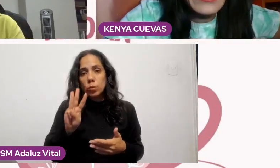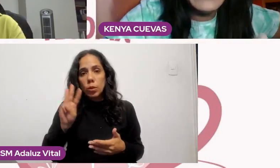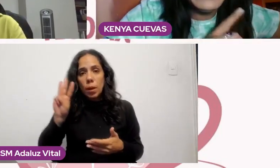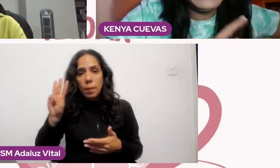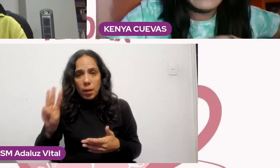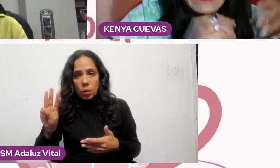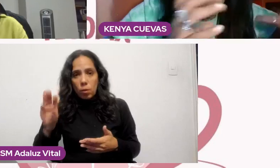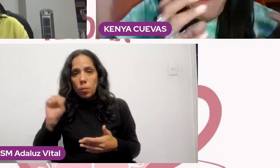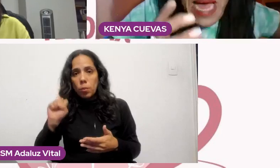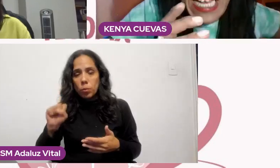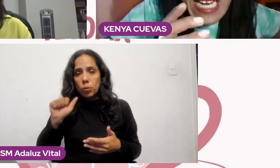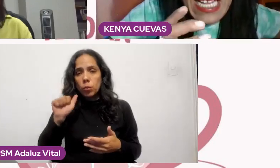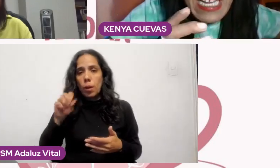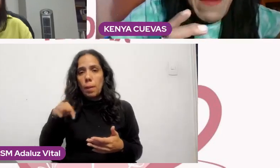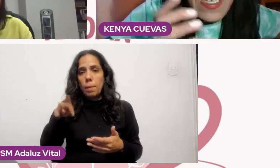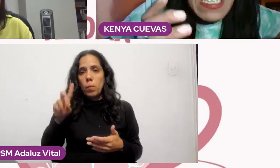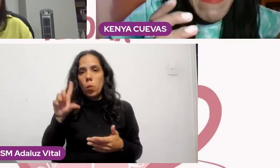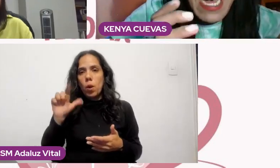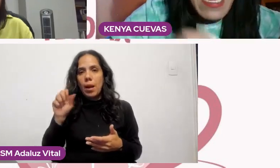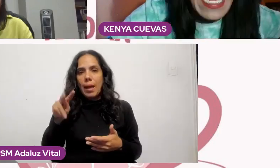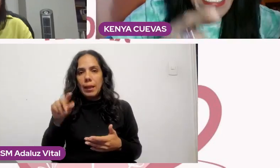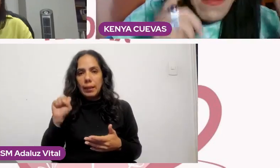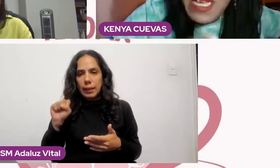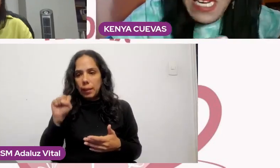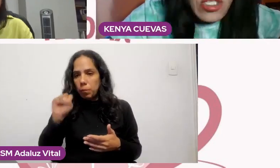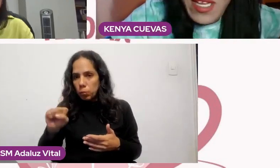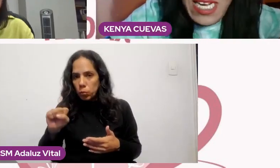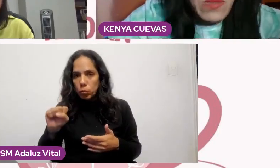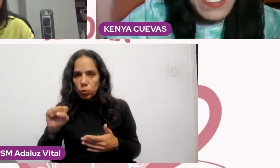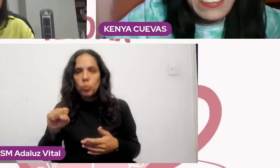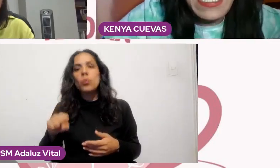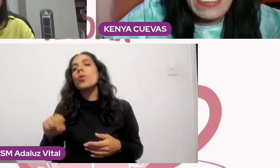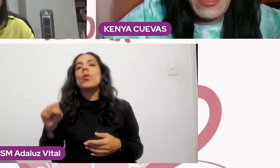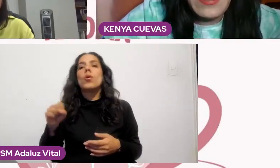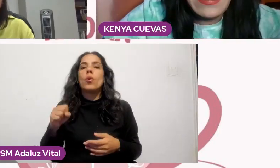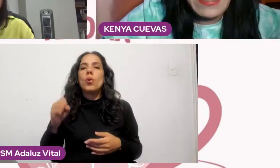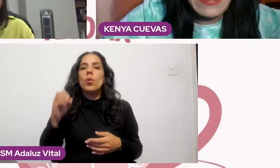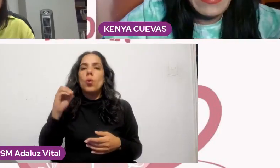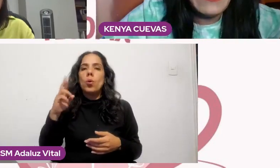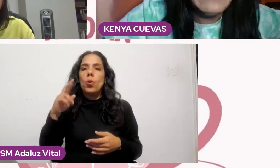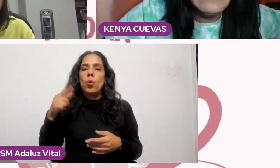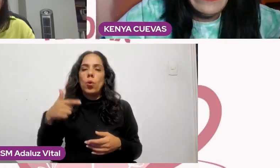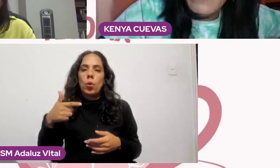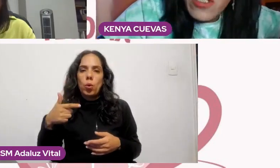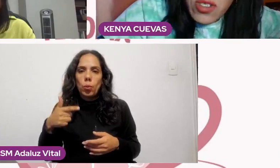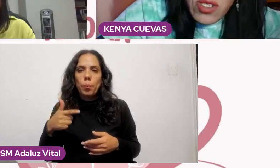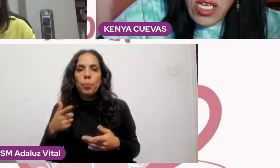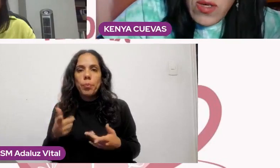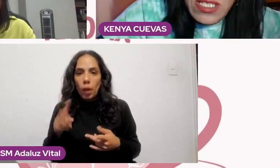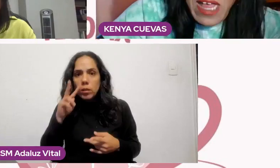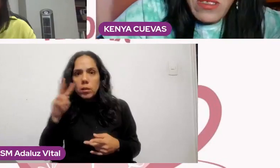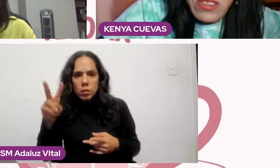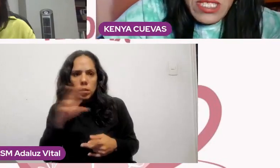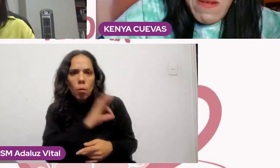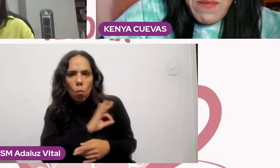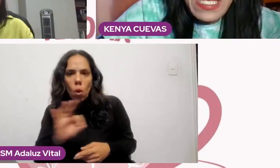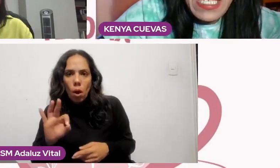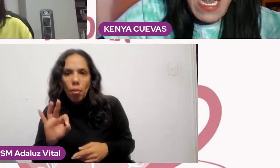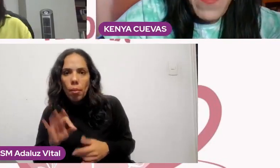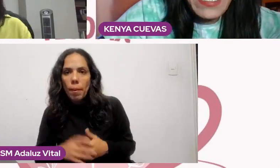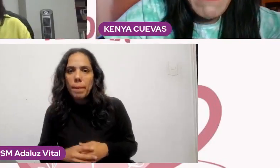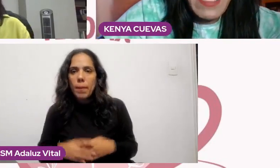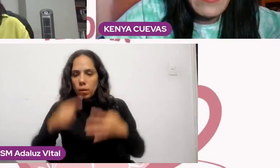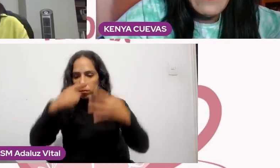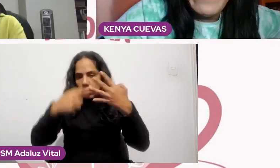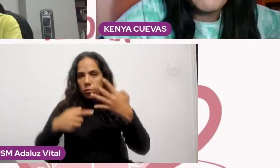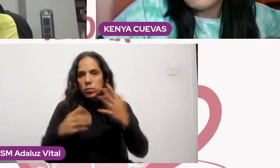www.ambulante.org, que es la página del festival. Ahí vienen todas las presentaciones de Kenia. En los otros 5 estados donde se va a presentar